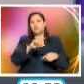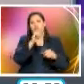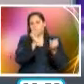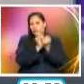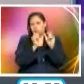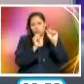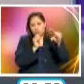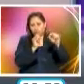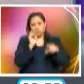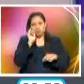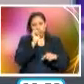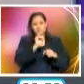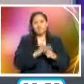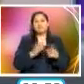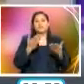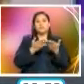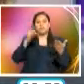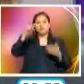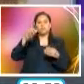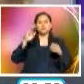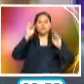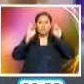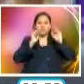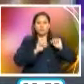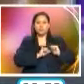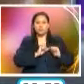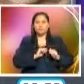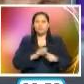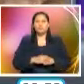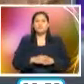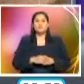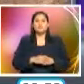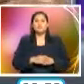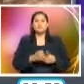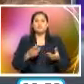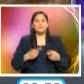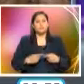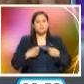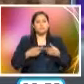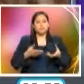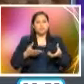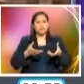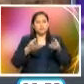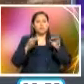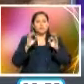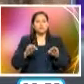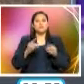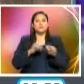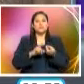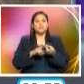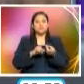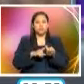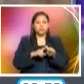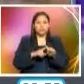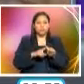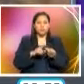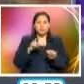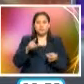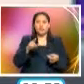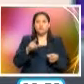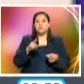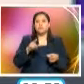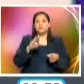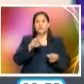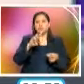presente ahí en el Museo de la Cancillería. Y cuéntanos, ¿cuál es la dirección exacta de este espacio? La dirección exacta